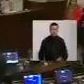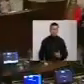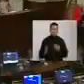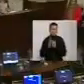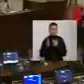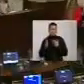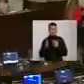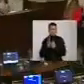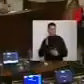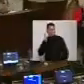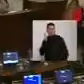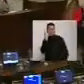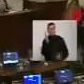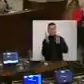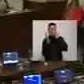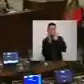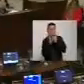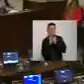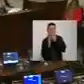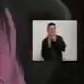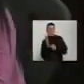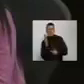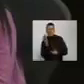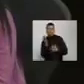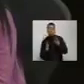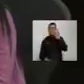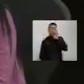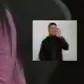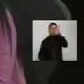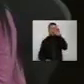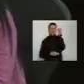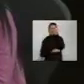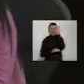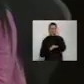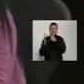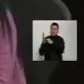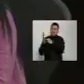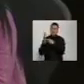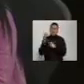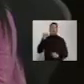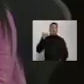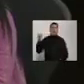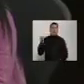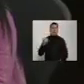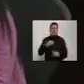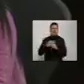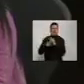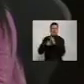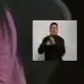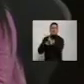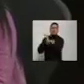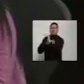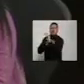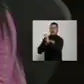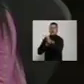quiero dejar una constancia sobre padre papel en el departamento del Meta. Habitantes del suroccidente del